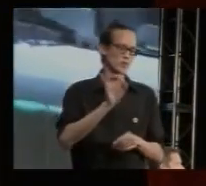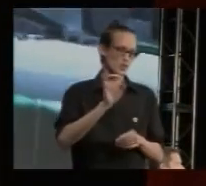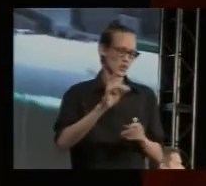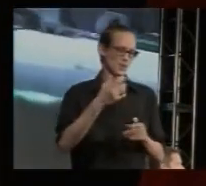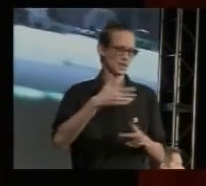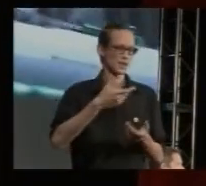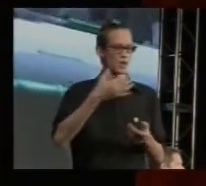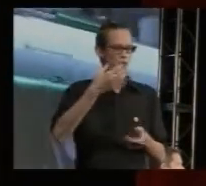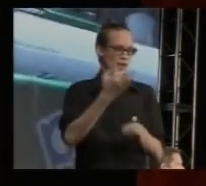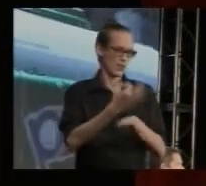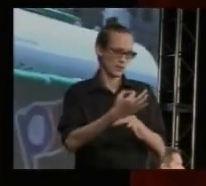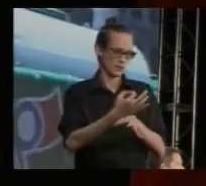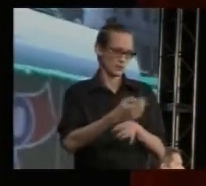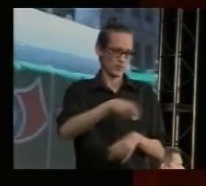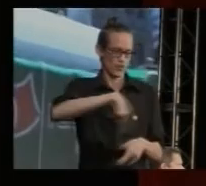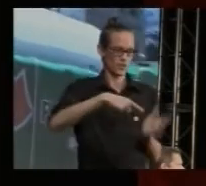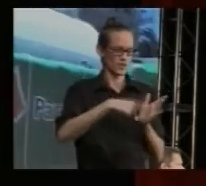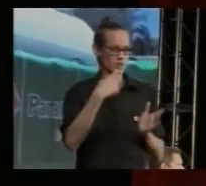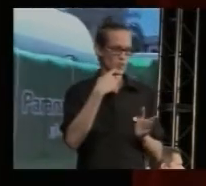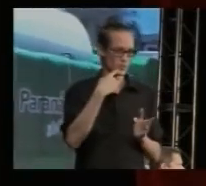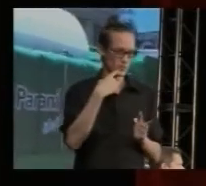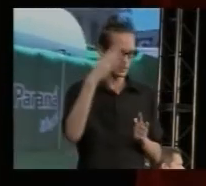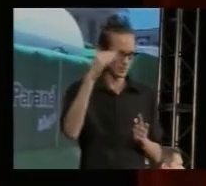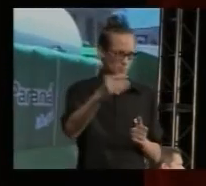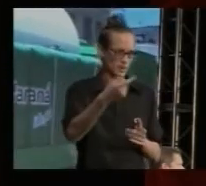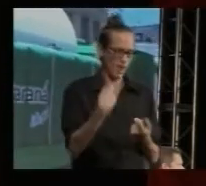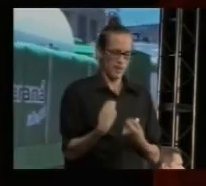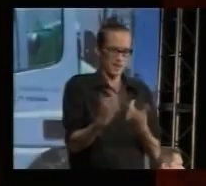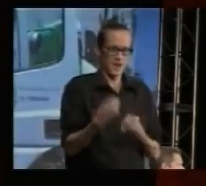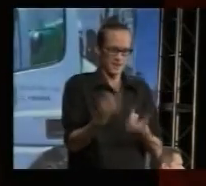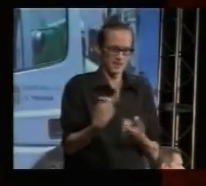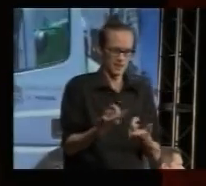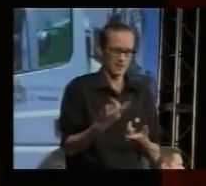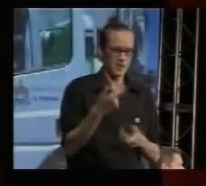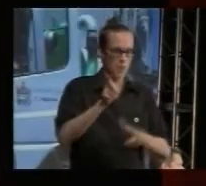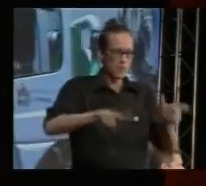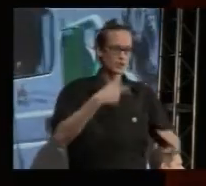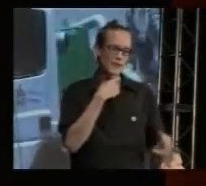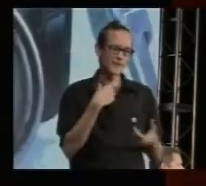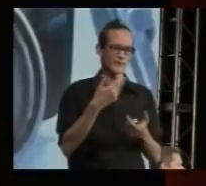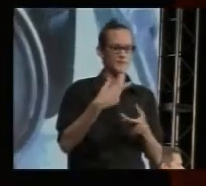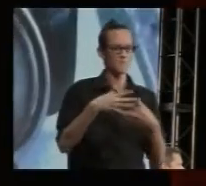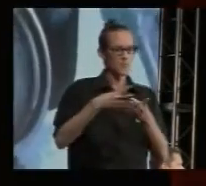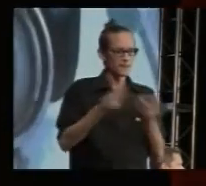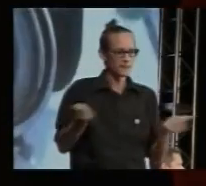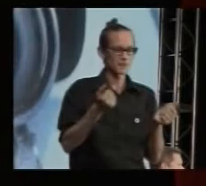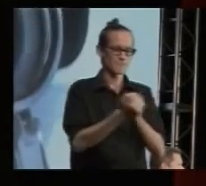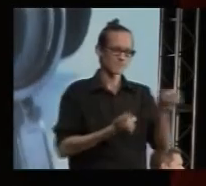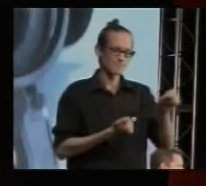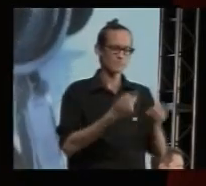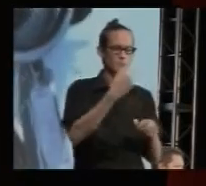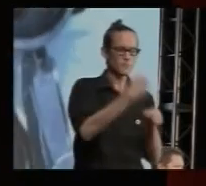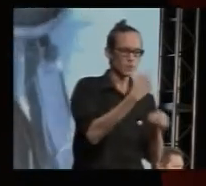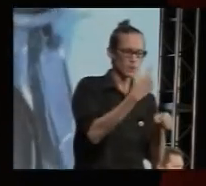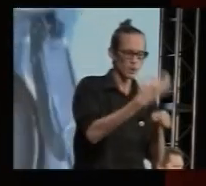de perfeccionamiento da creciente respuesta a quienes quieren terminar sus estudios primarios y secundarios, y hemos duplicado los cursos y